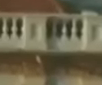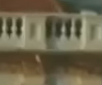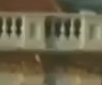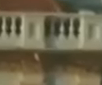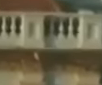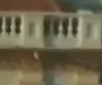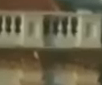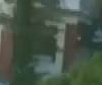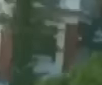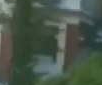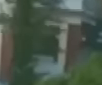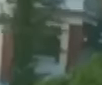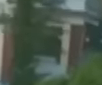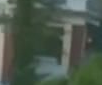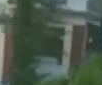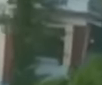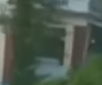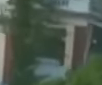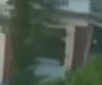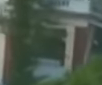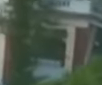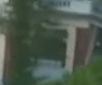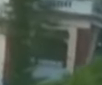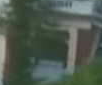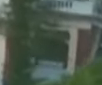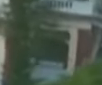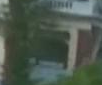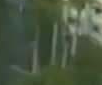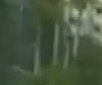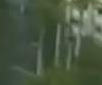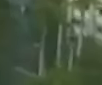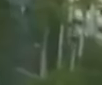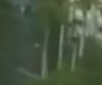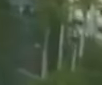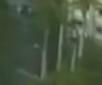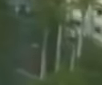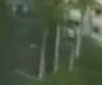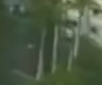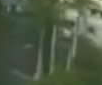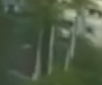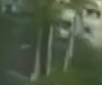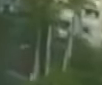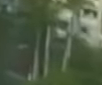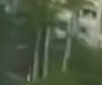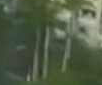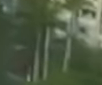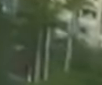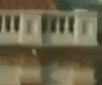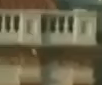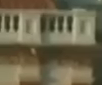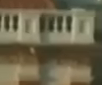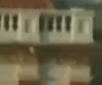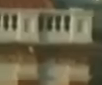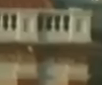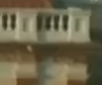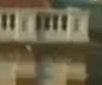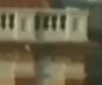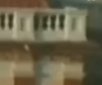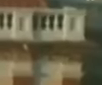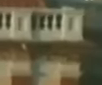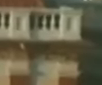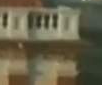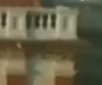de la República Bolivariana de Venezuela, siempre en el contexto de seguir garantizando la paz, la estabilidad,